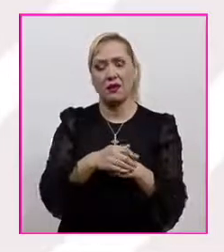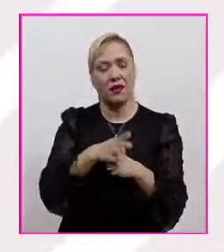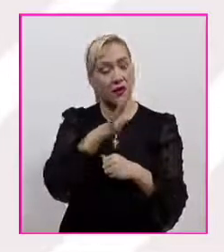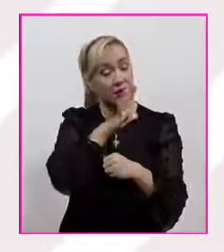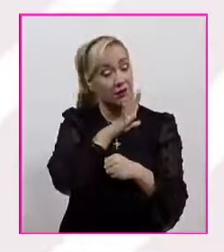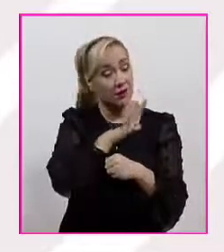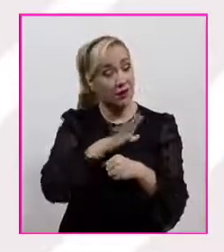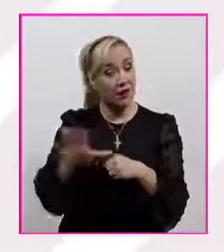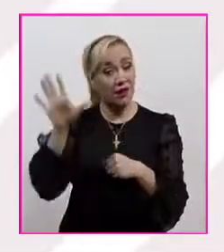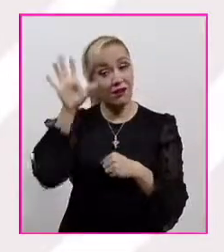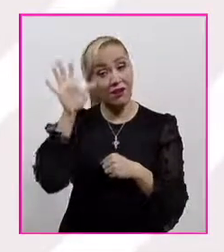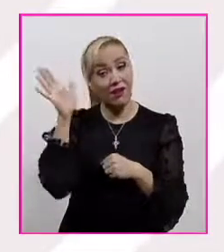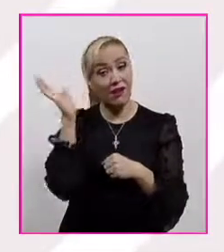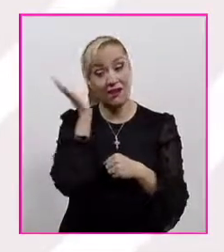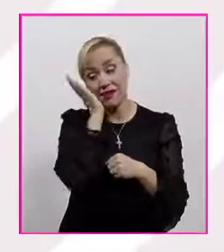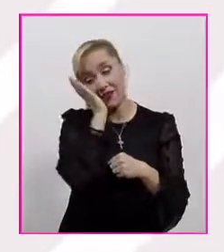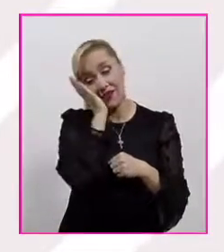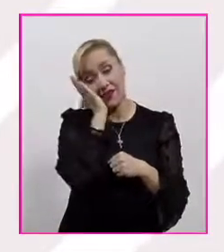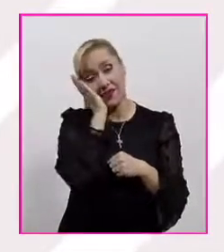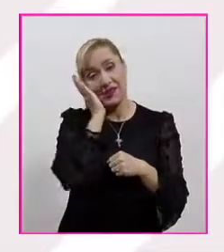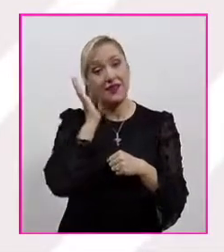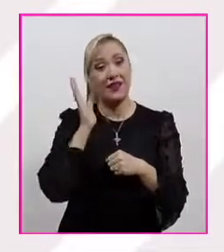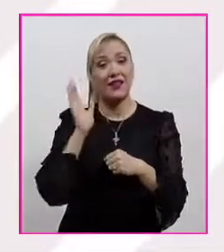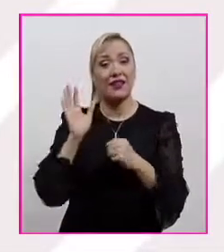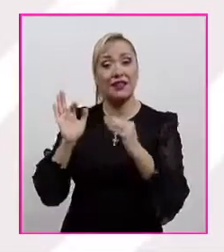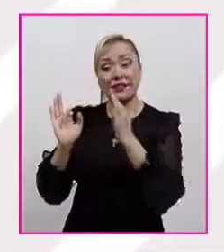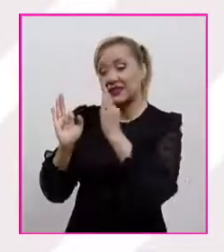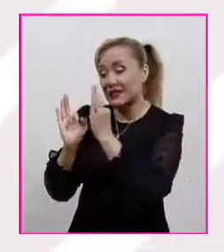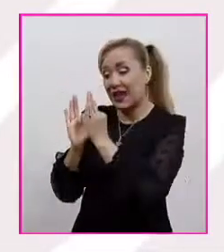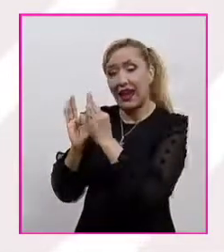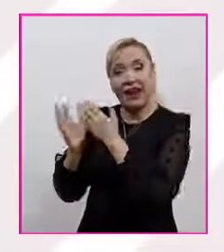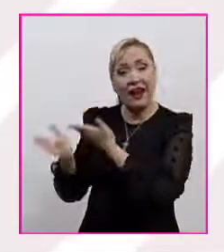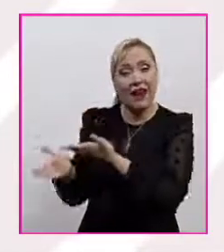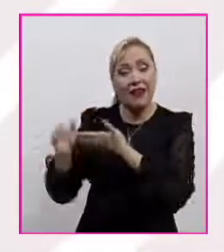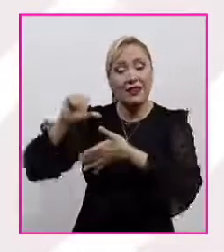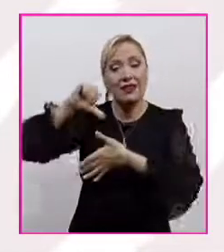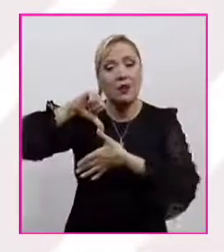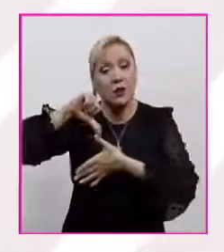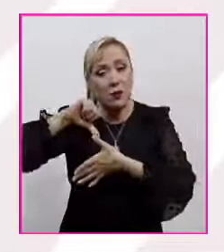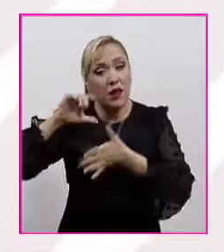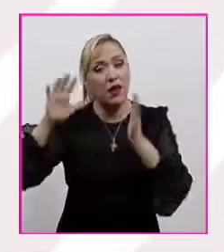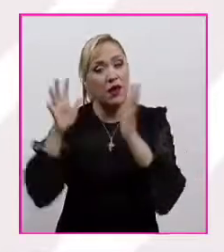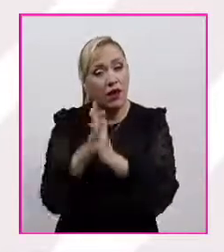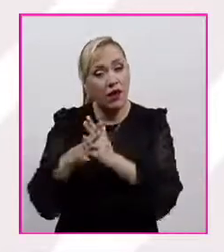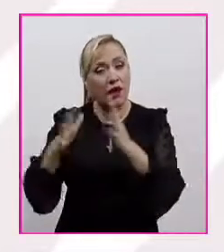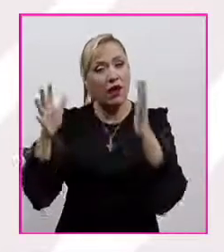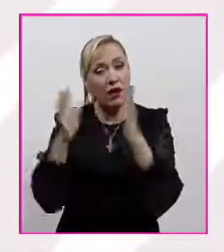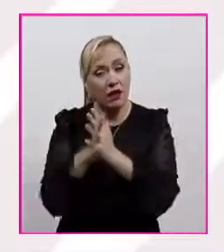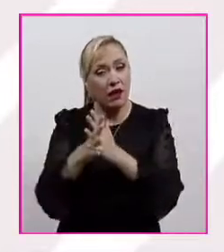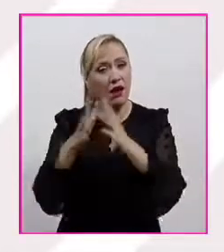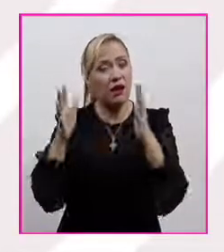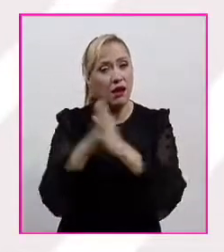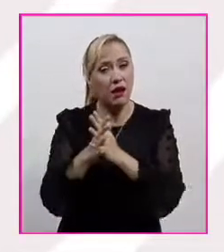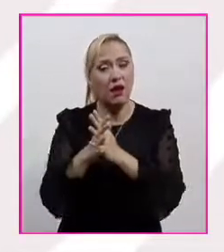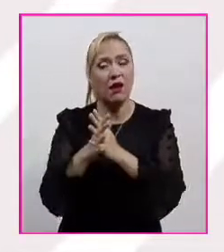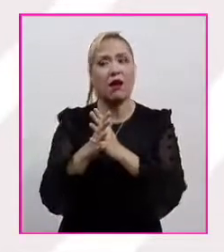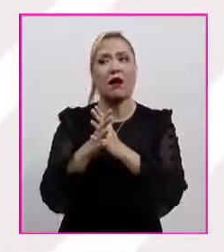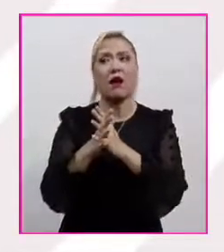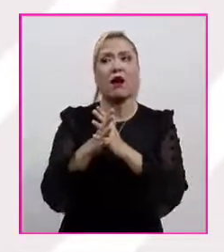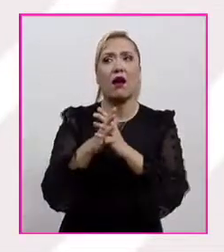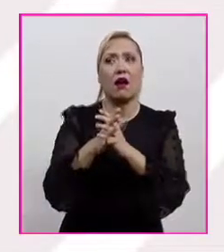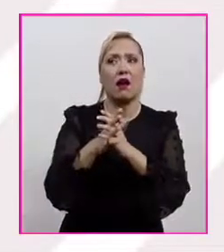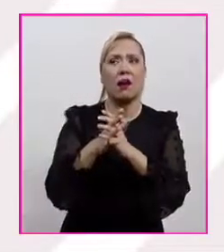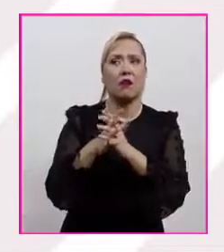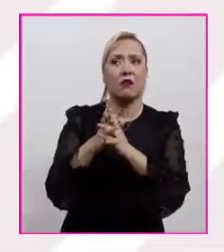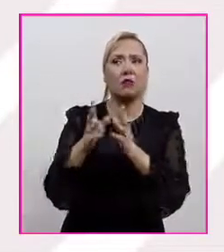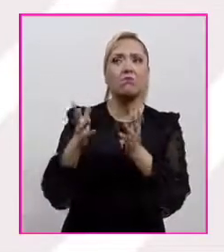increíble es que tengamos países vecinos que están en una situación también de guerra, ¿no? O no de guerra en